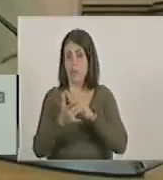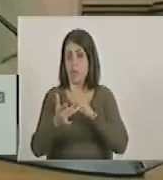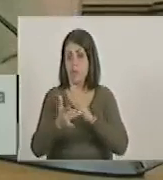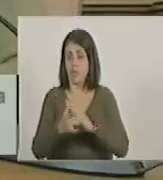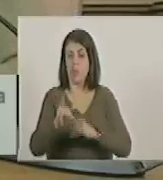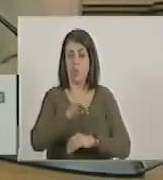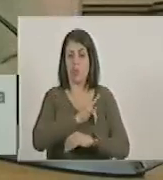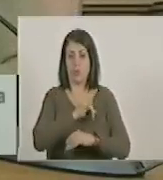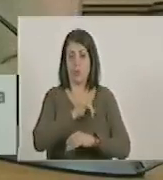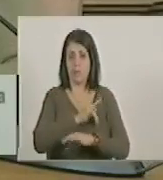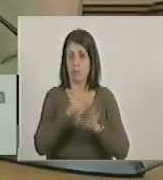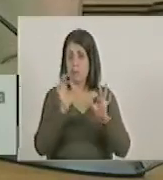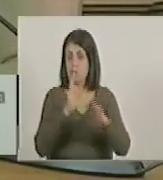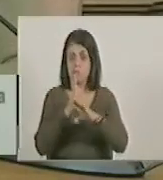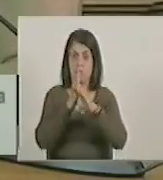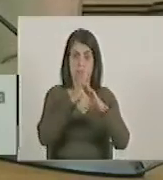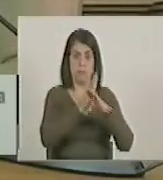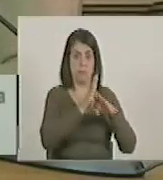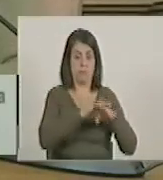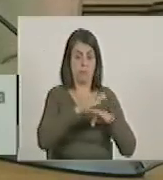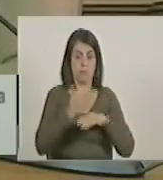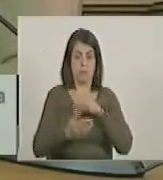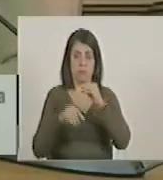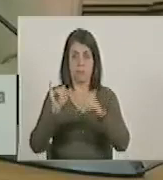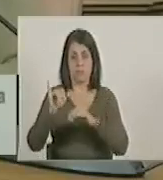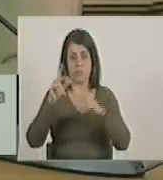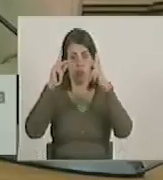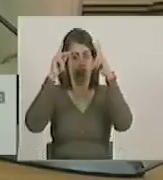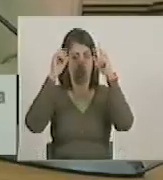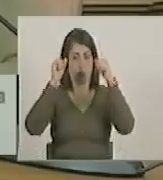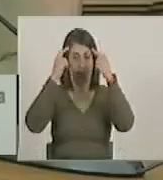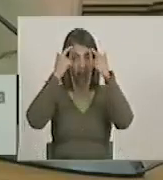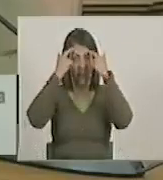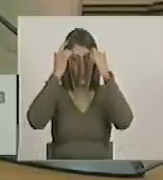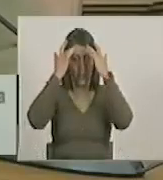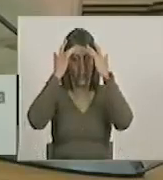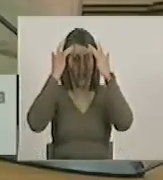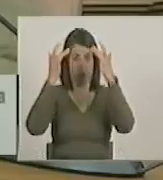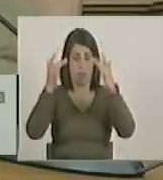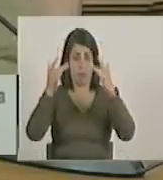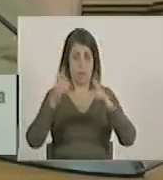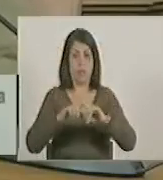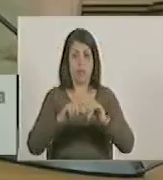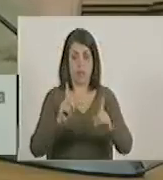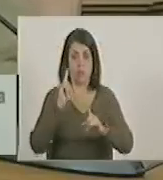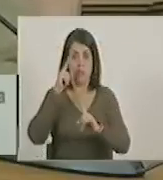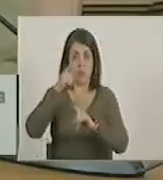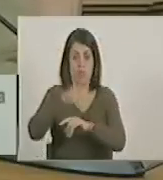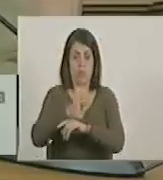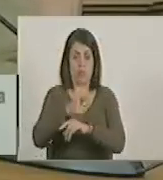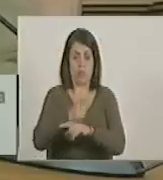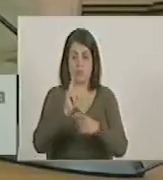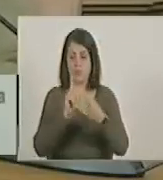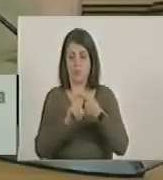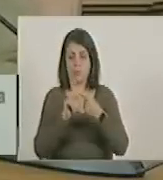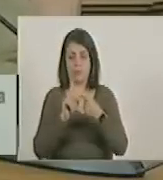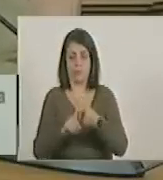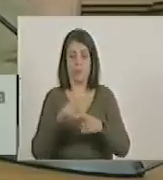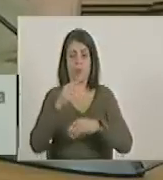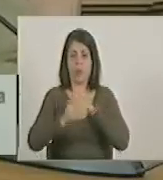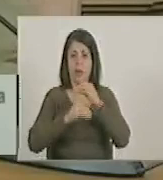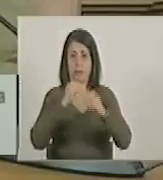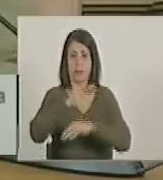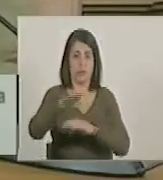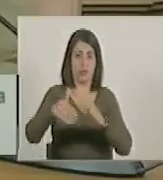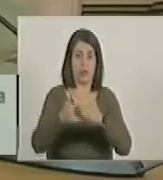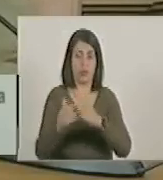más limitaciones que las derivadas de sus potencialidades. Para este fin está obligado a 1. Realizar